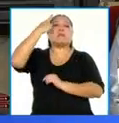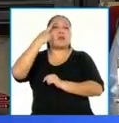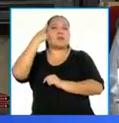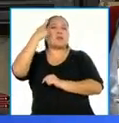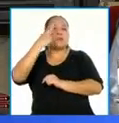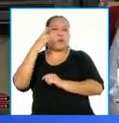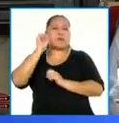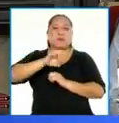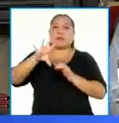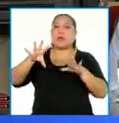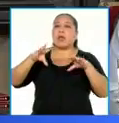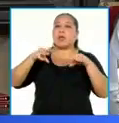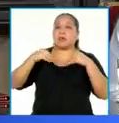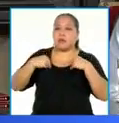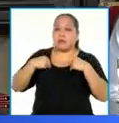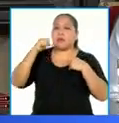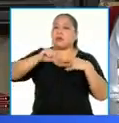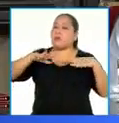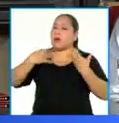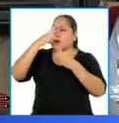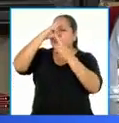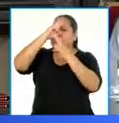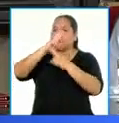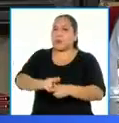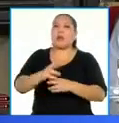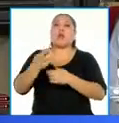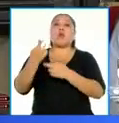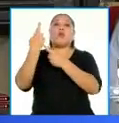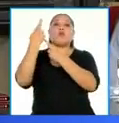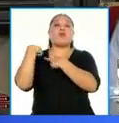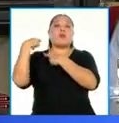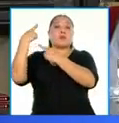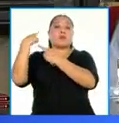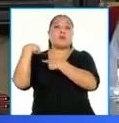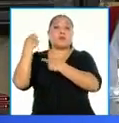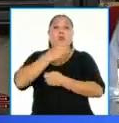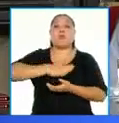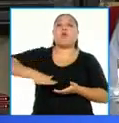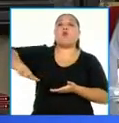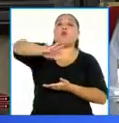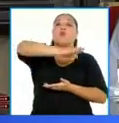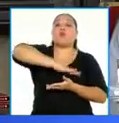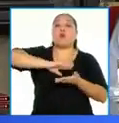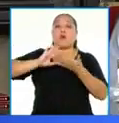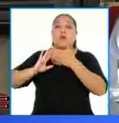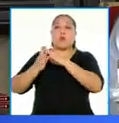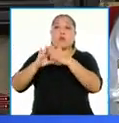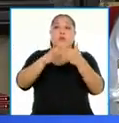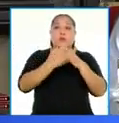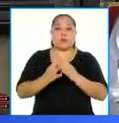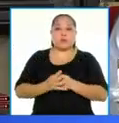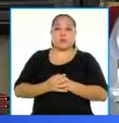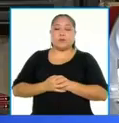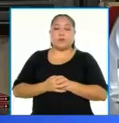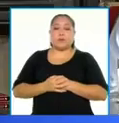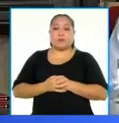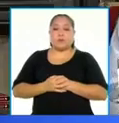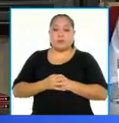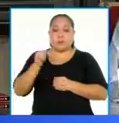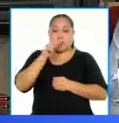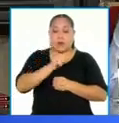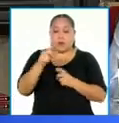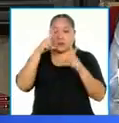y que puedan ser cumplidas con responsabilidad por toda la población. Del